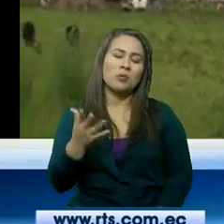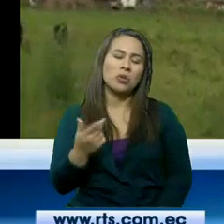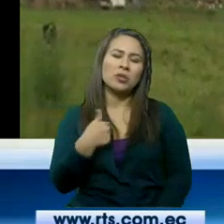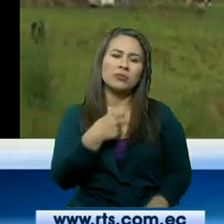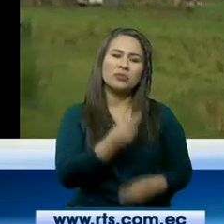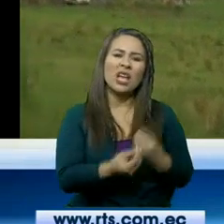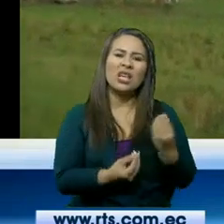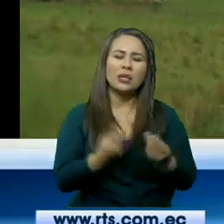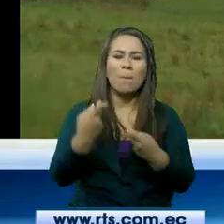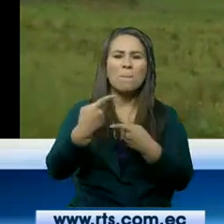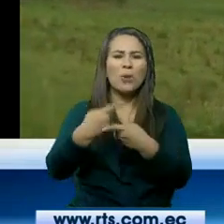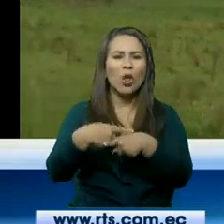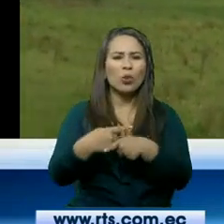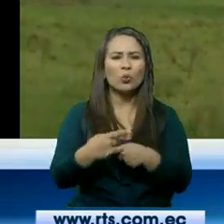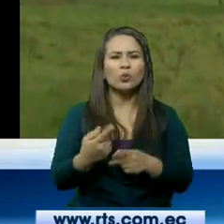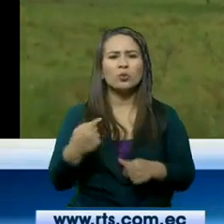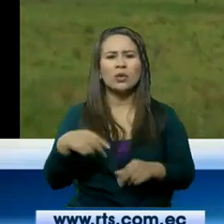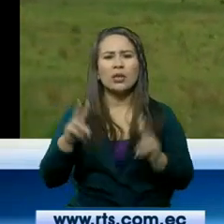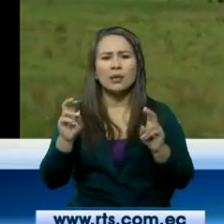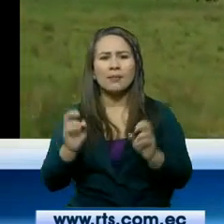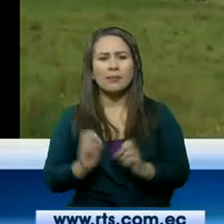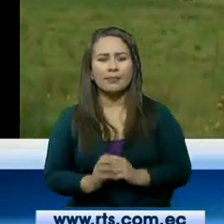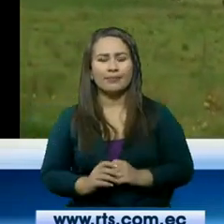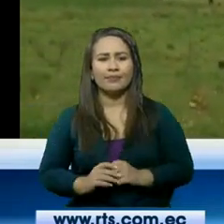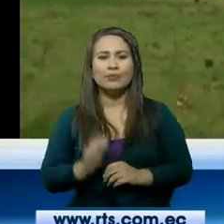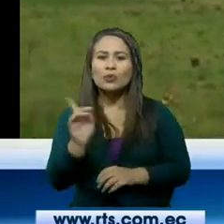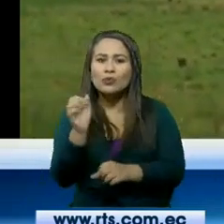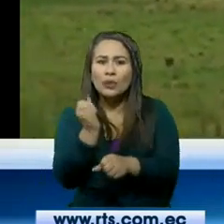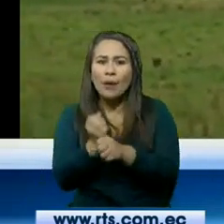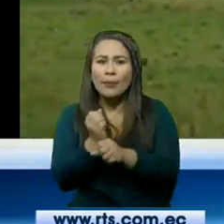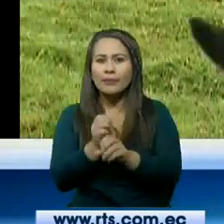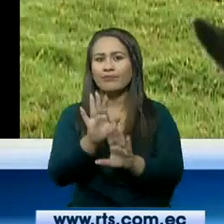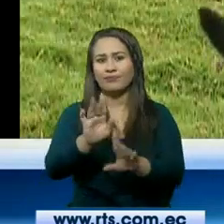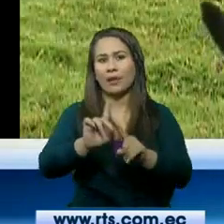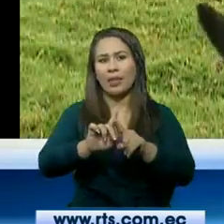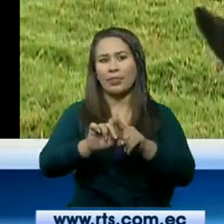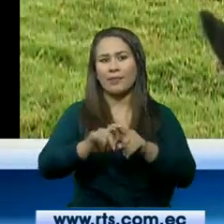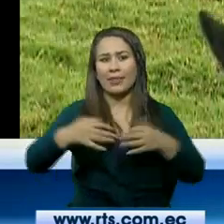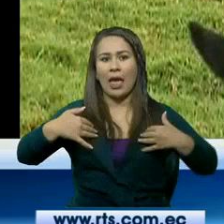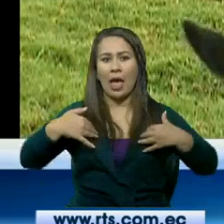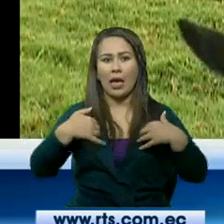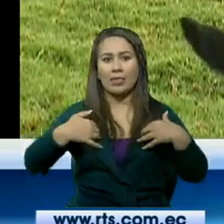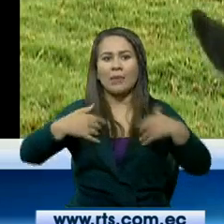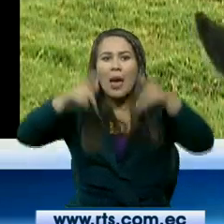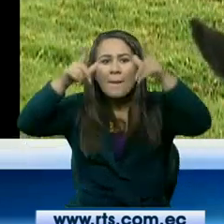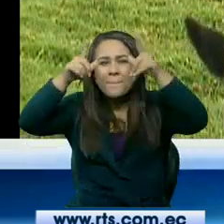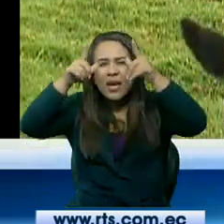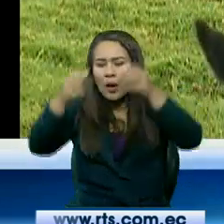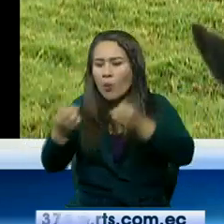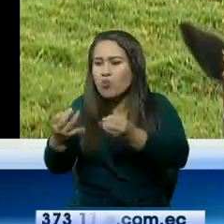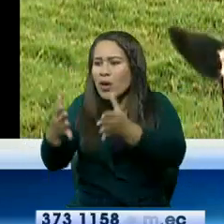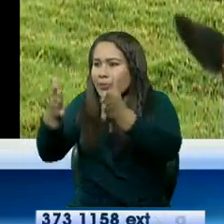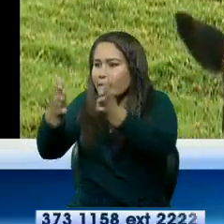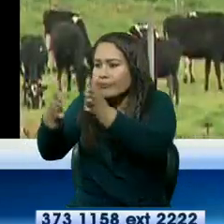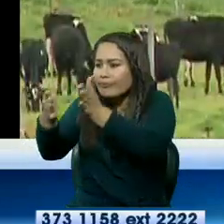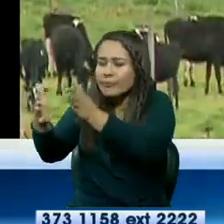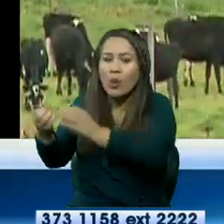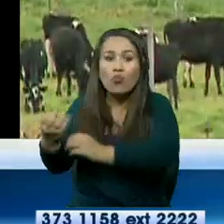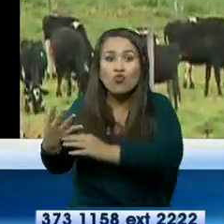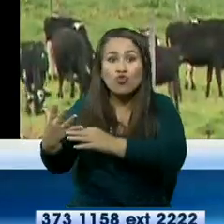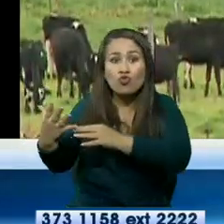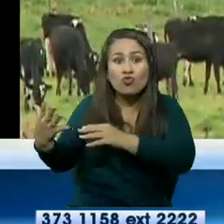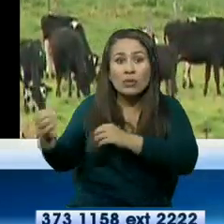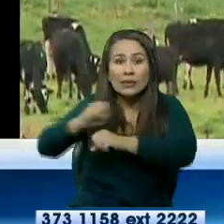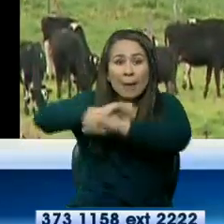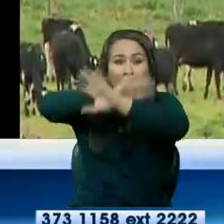es el trabajo de ustedes. Dependiendo de la cantidad de animales, de las vacas de producción que tenemos, muchos